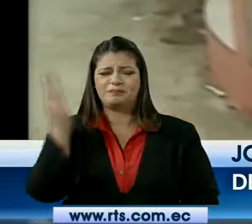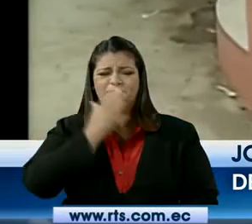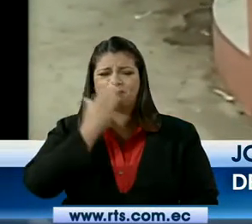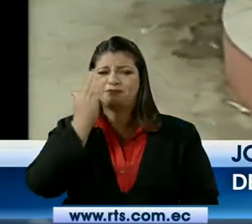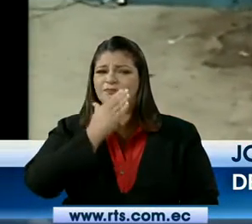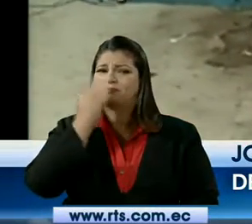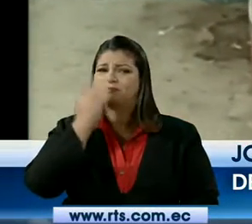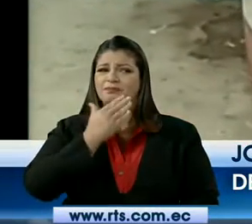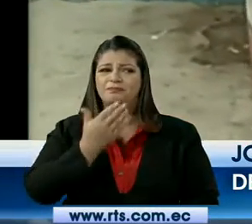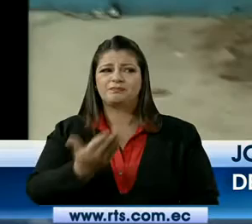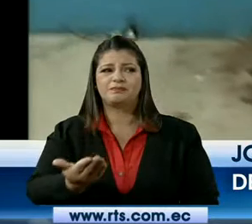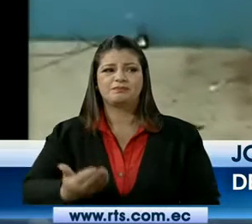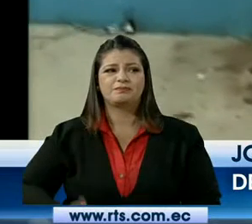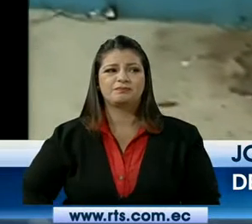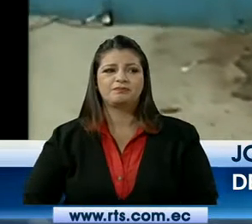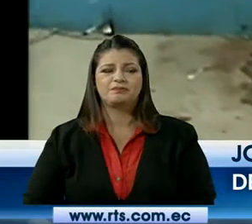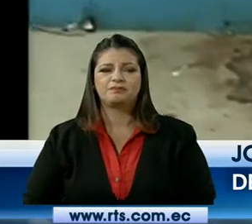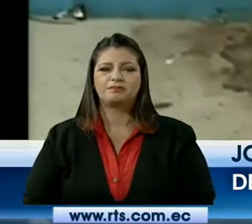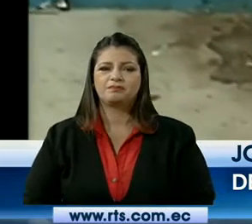poco